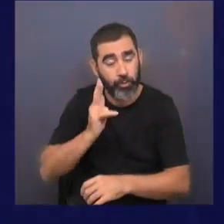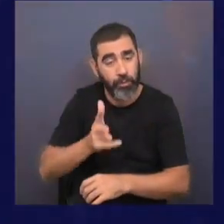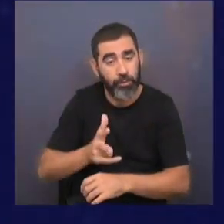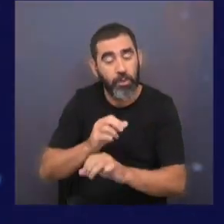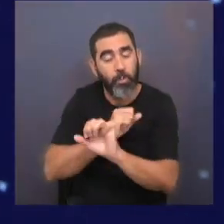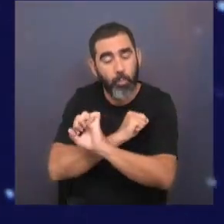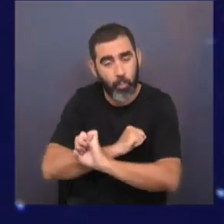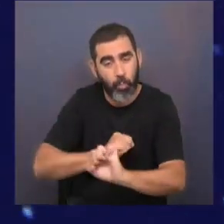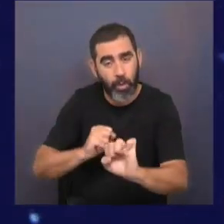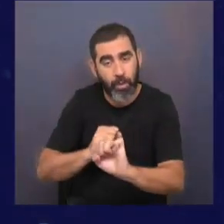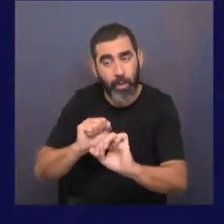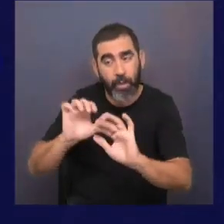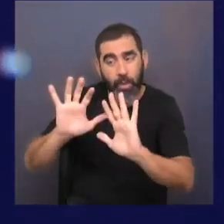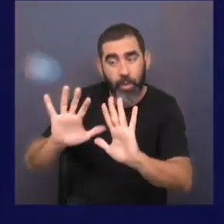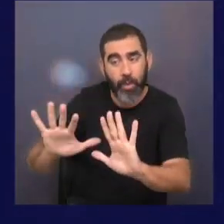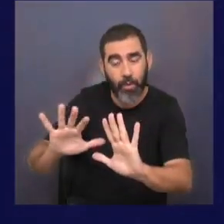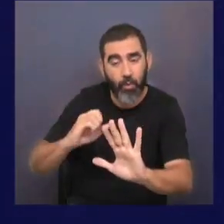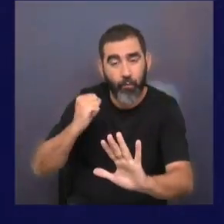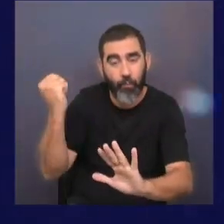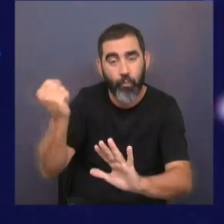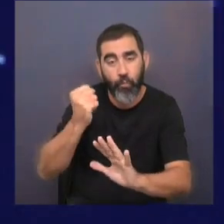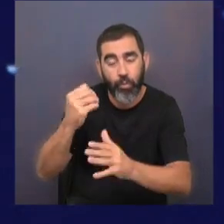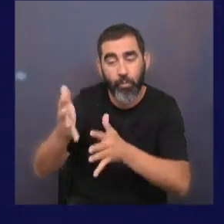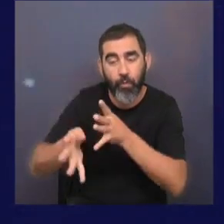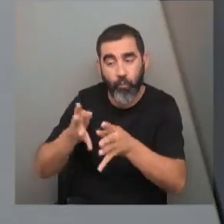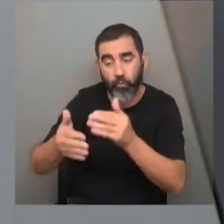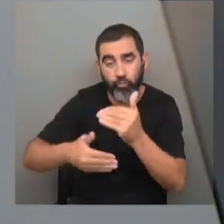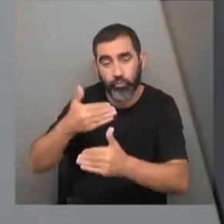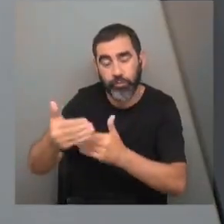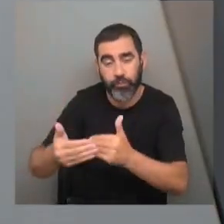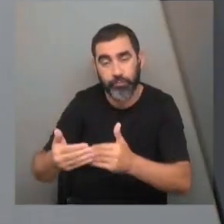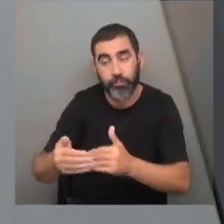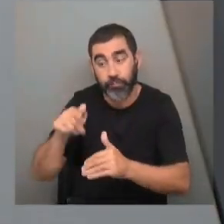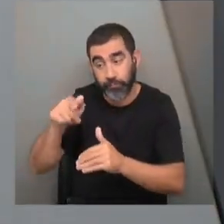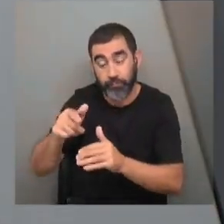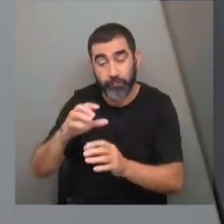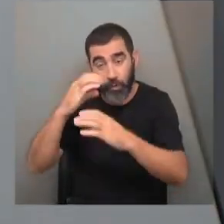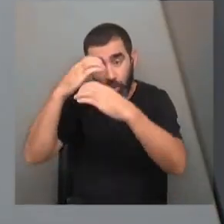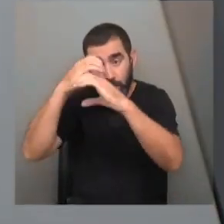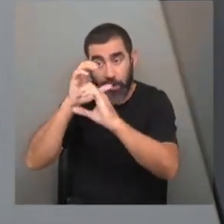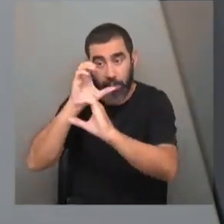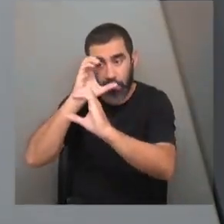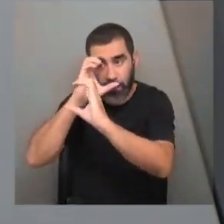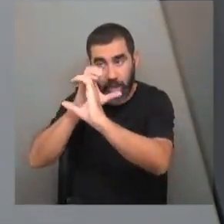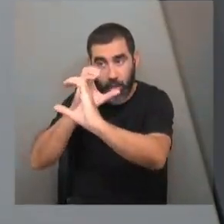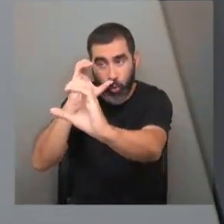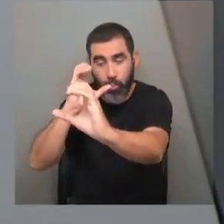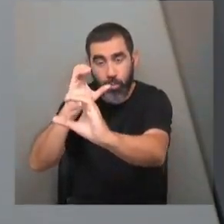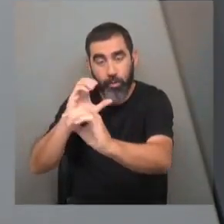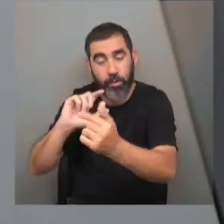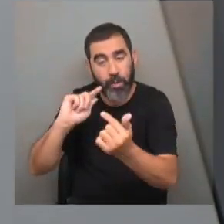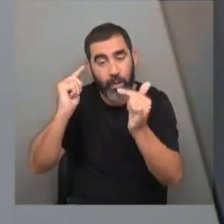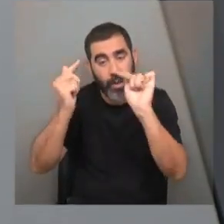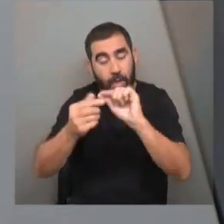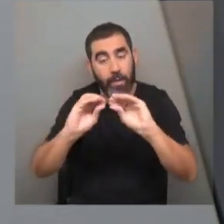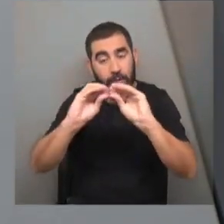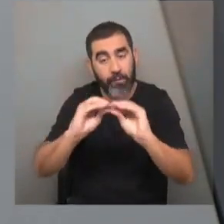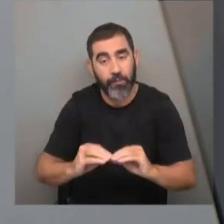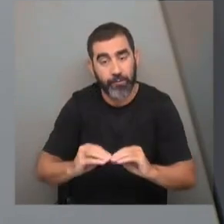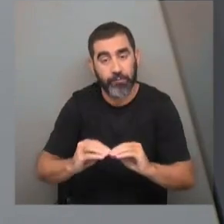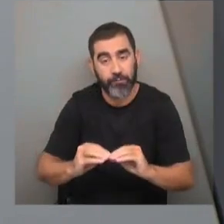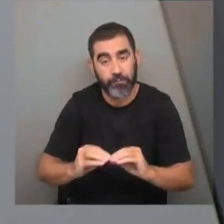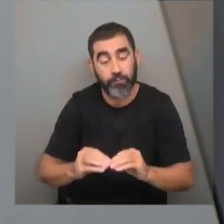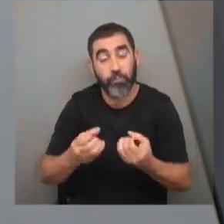pueda permanecer en un lugar clave para funcionar como funciona. Sí, y desde que está el Webb funcionando, es al revés una dialéctica con la matemática porque nos